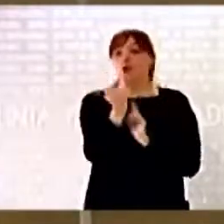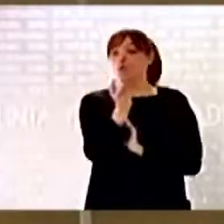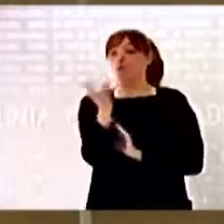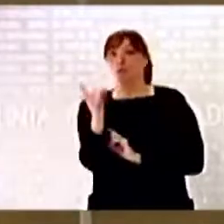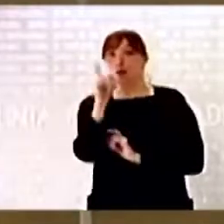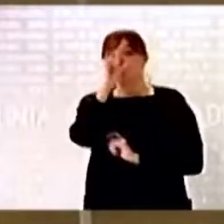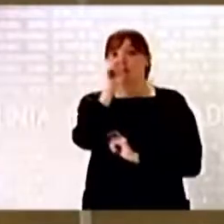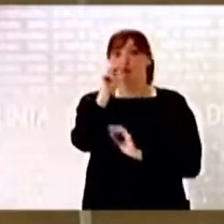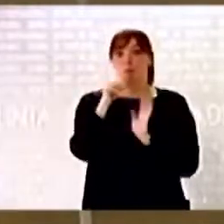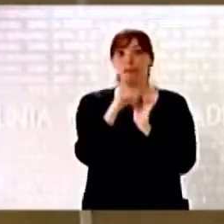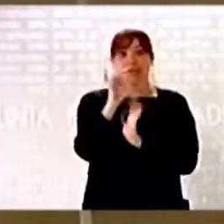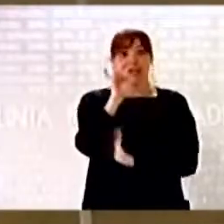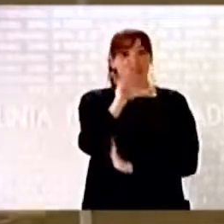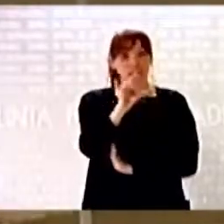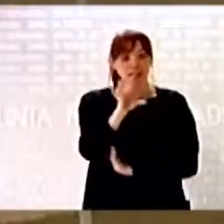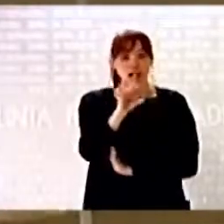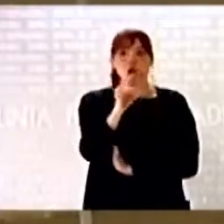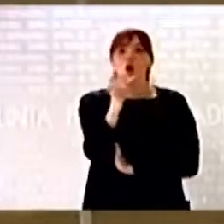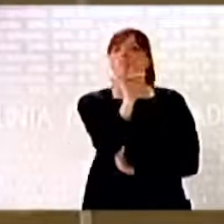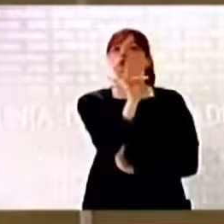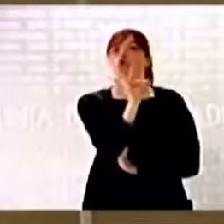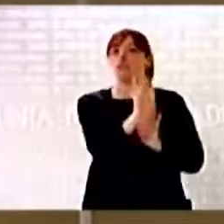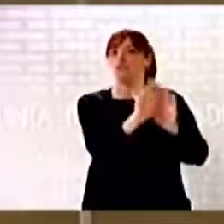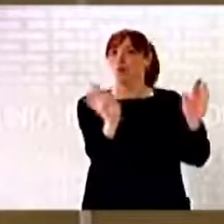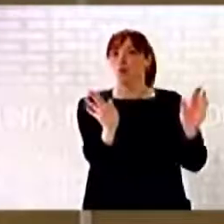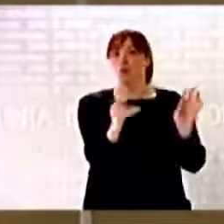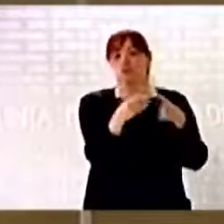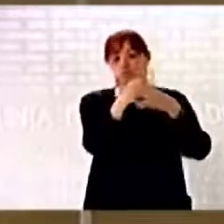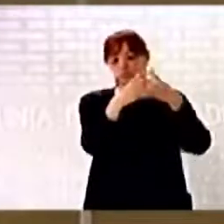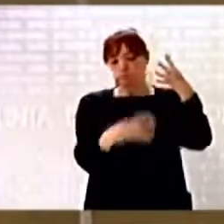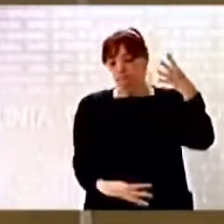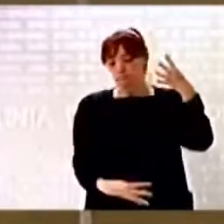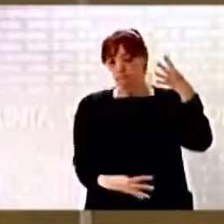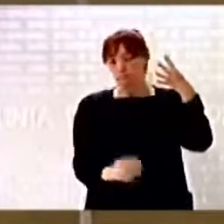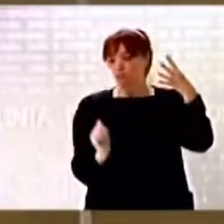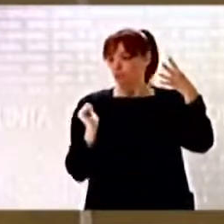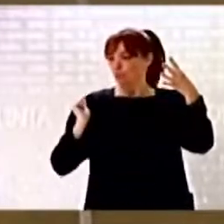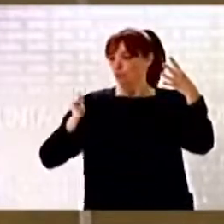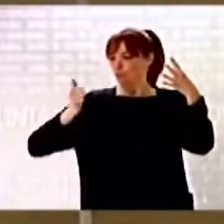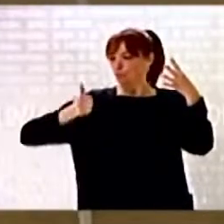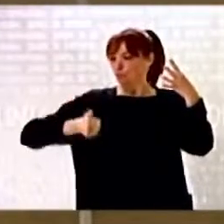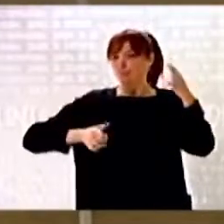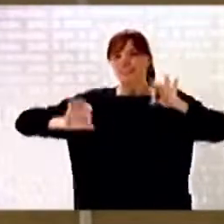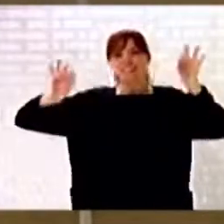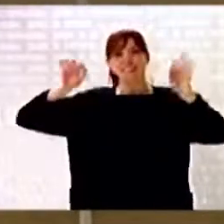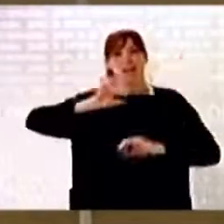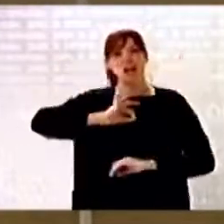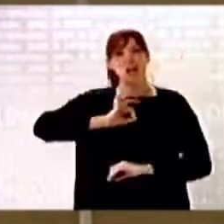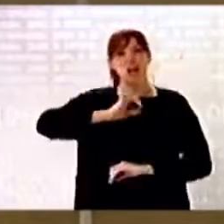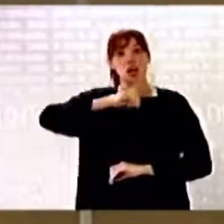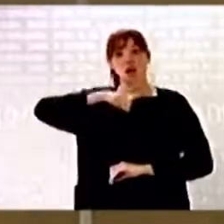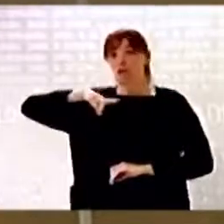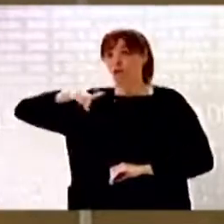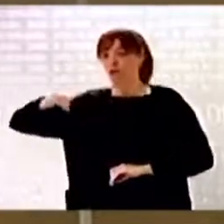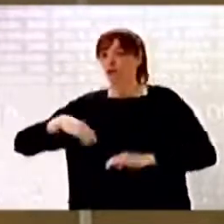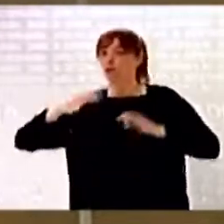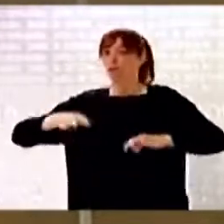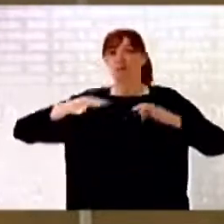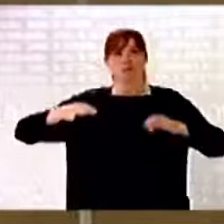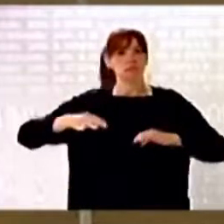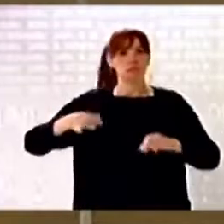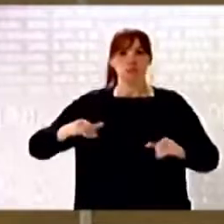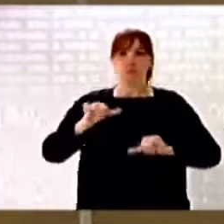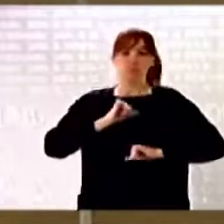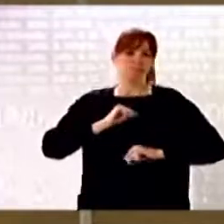año 2015 fue positivo. El resto de la serie histórica durante el mes de enero han sido datos